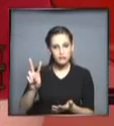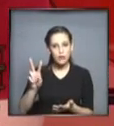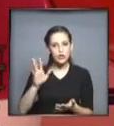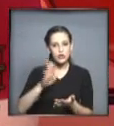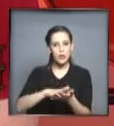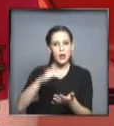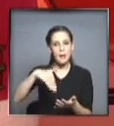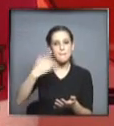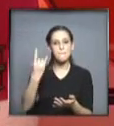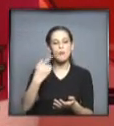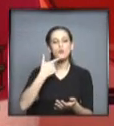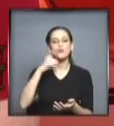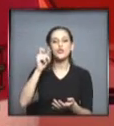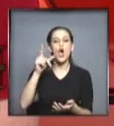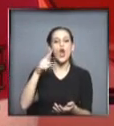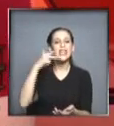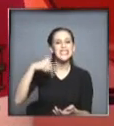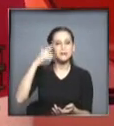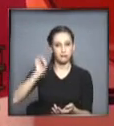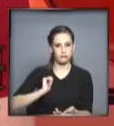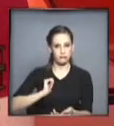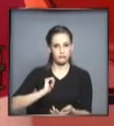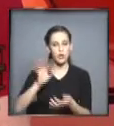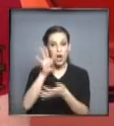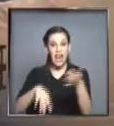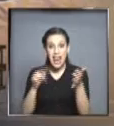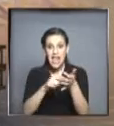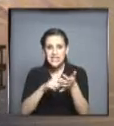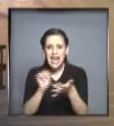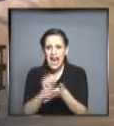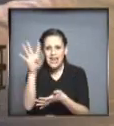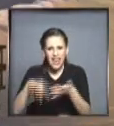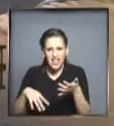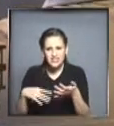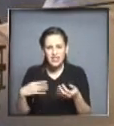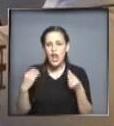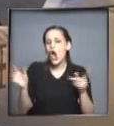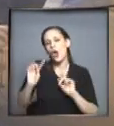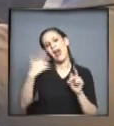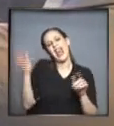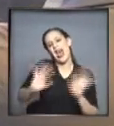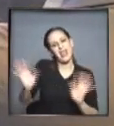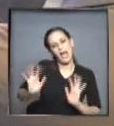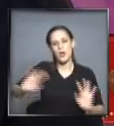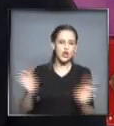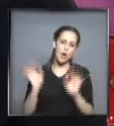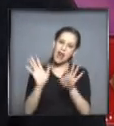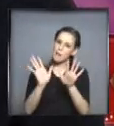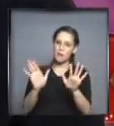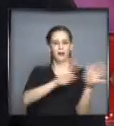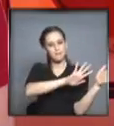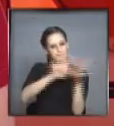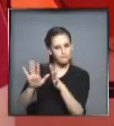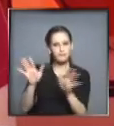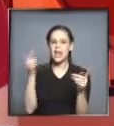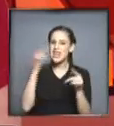Mussolini. Eso decís vos, que se basa en... ¿Le diste la carta del laboro? Ah, ¿qué tiene que ver? A ver, si vamos a hablar del peronismo lo nacional en particular, y popular, yo te